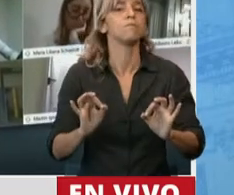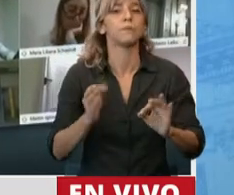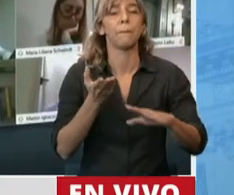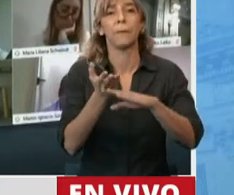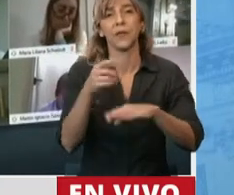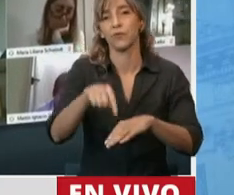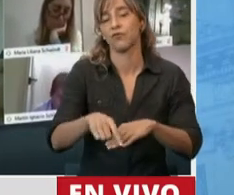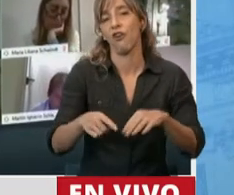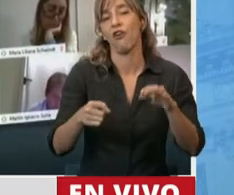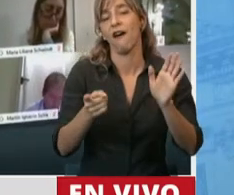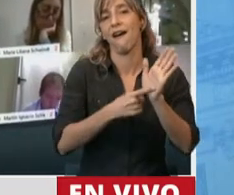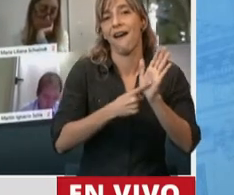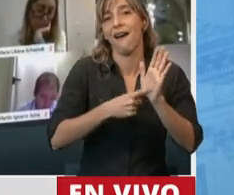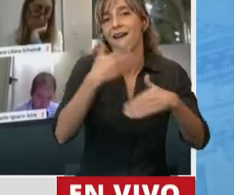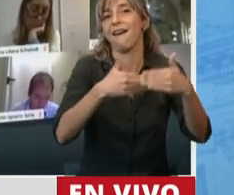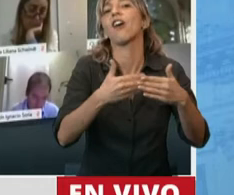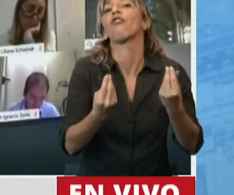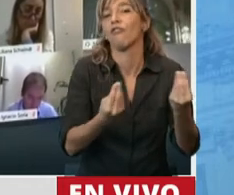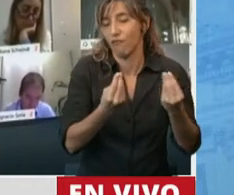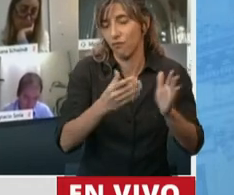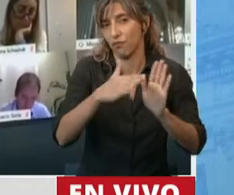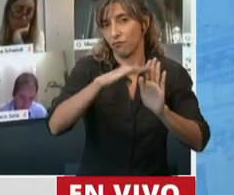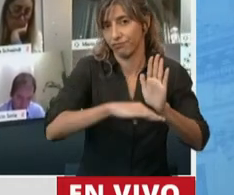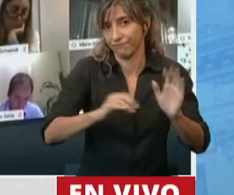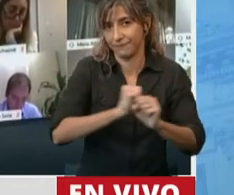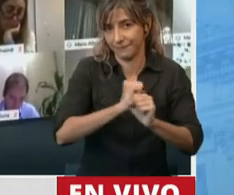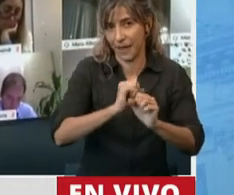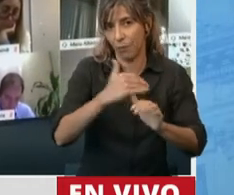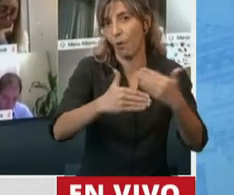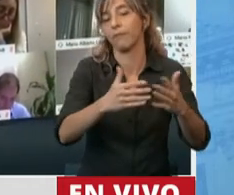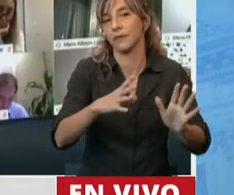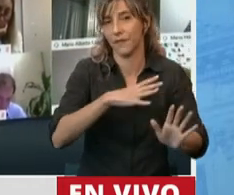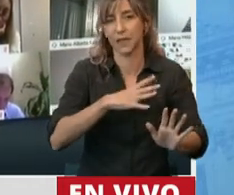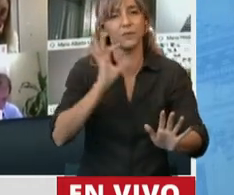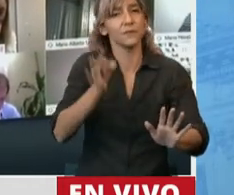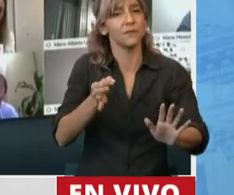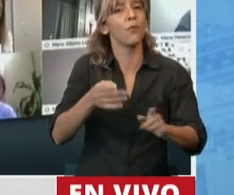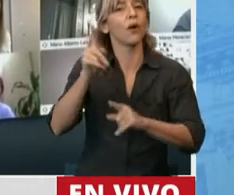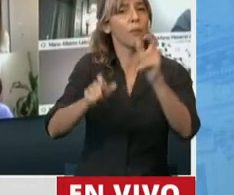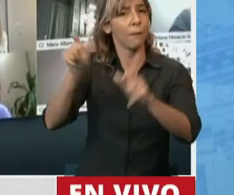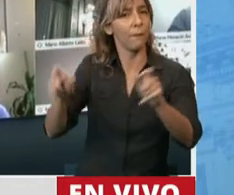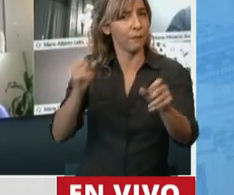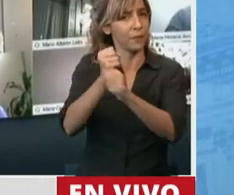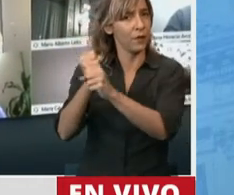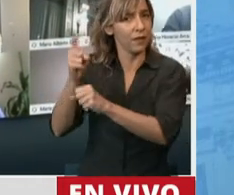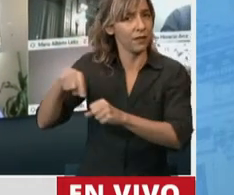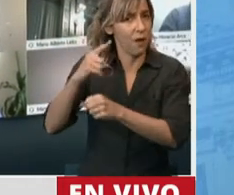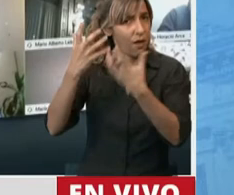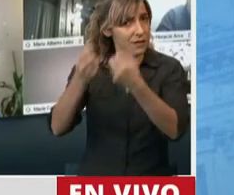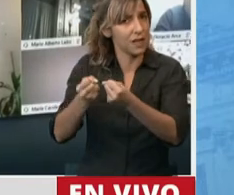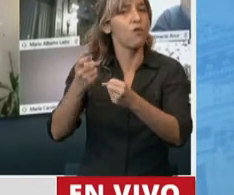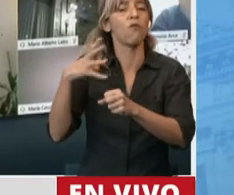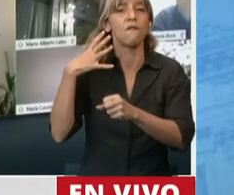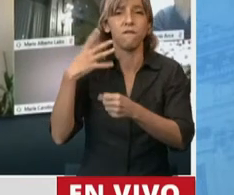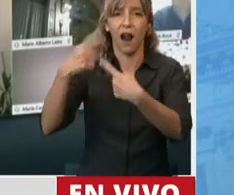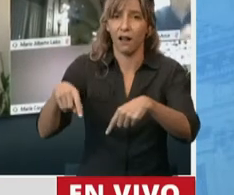se reglamente, ya que sabemos de todavía muchos trabajadores y trabajadoras que no cuentan con todo el